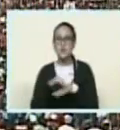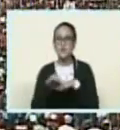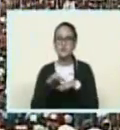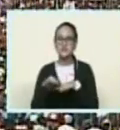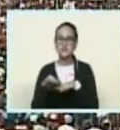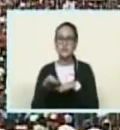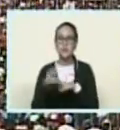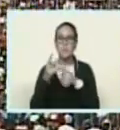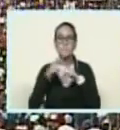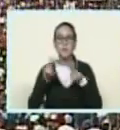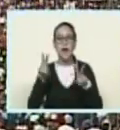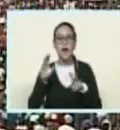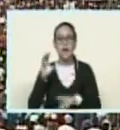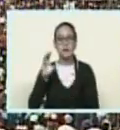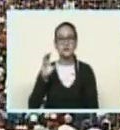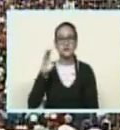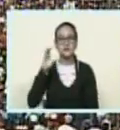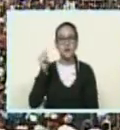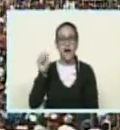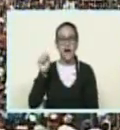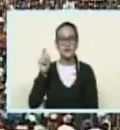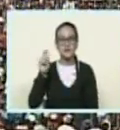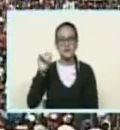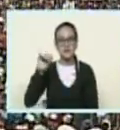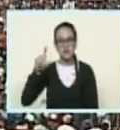municipio Paz Castillo.